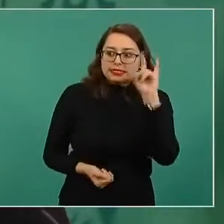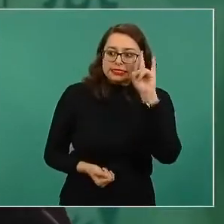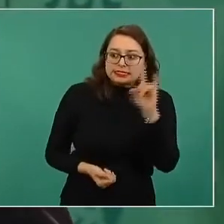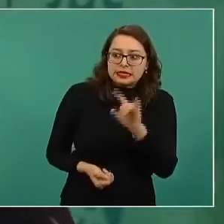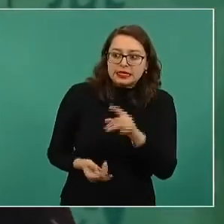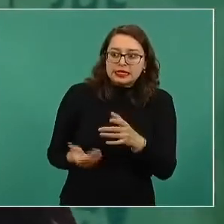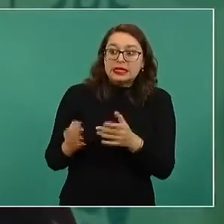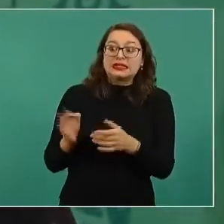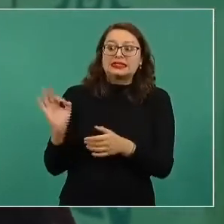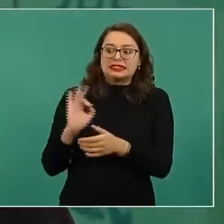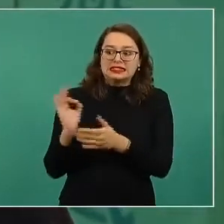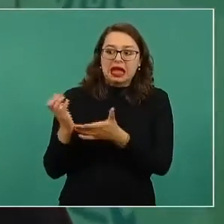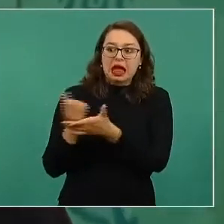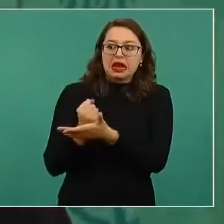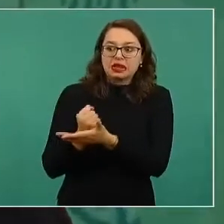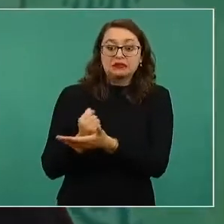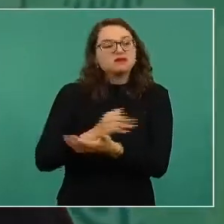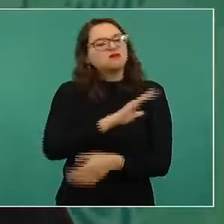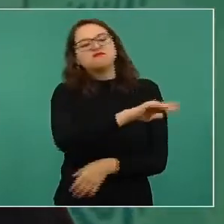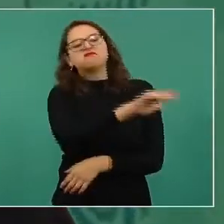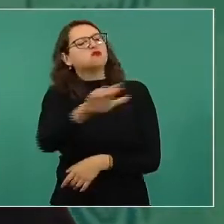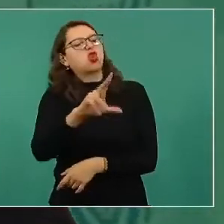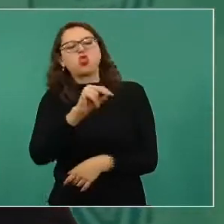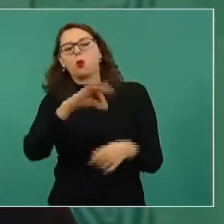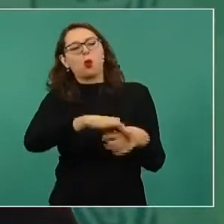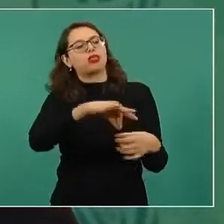llamaban a no votar.